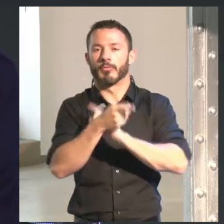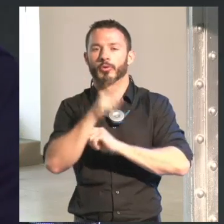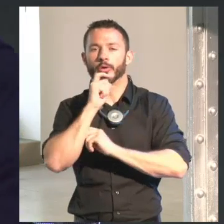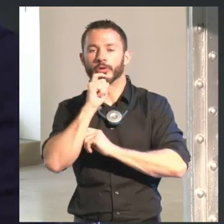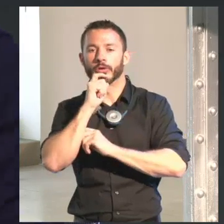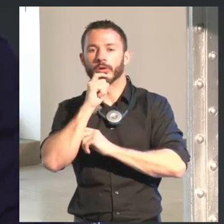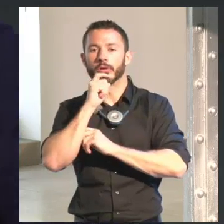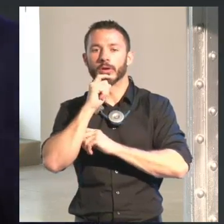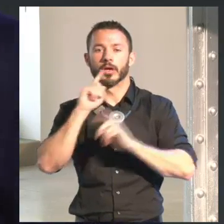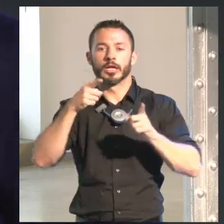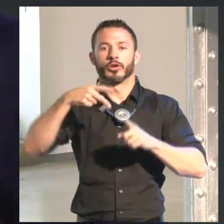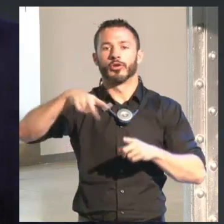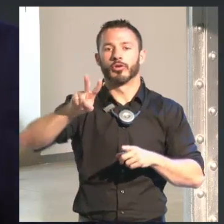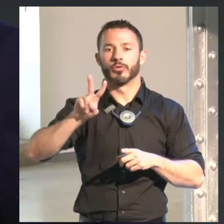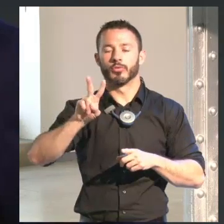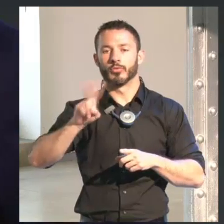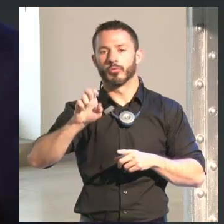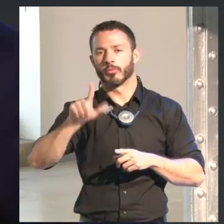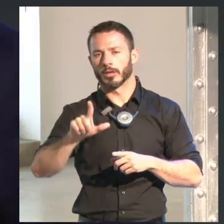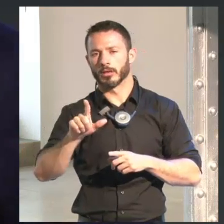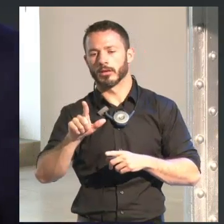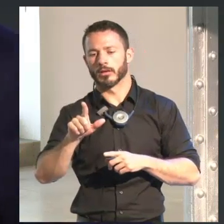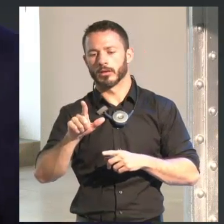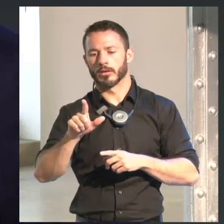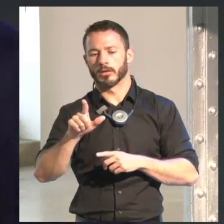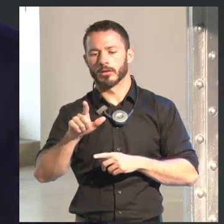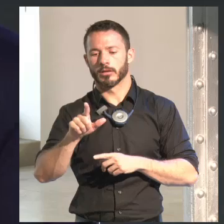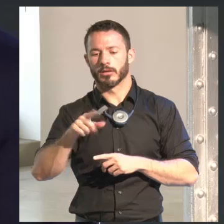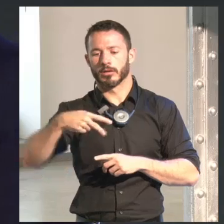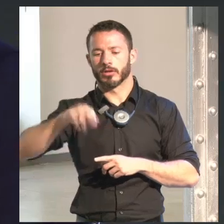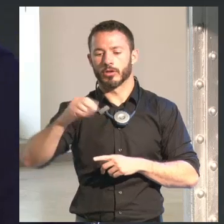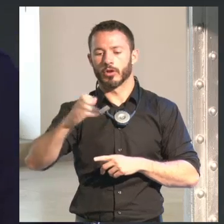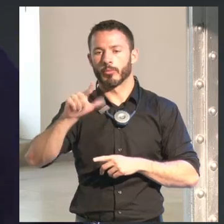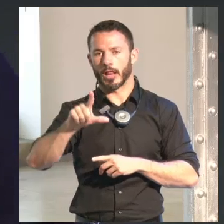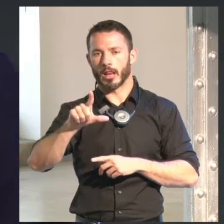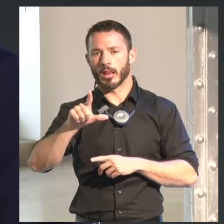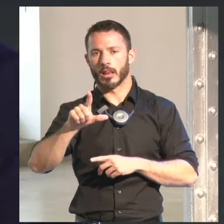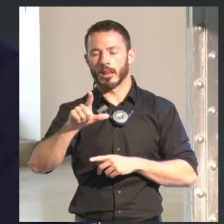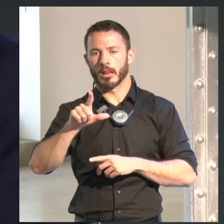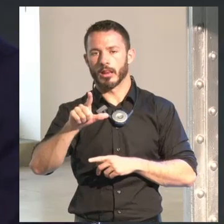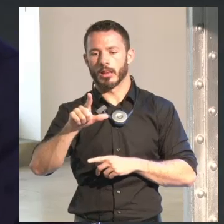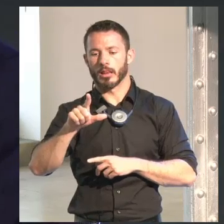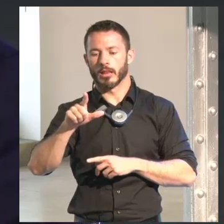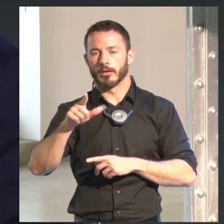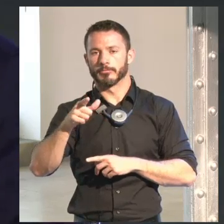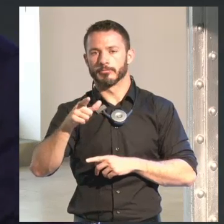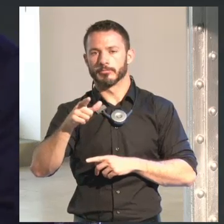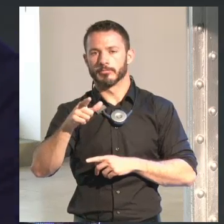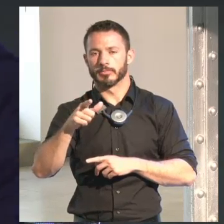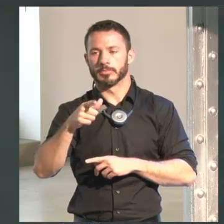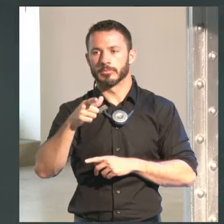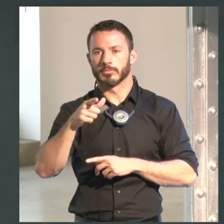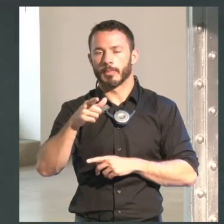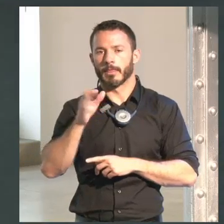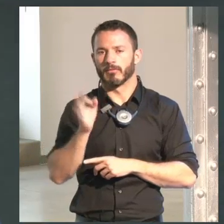Snowden. Caso Snowden de repente, ¡ope! Ostras, esto es verdad, ¿no? Esto que se pensaba. Bueno,